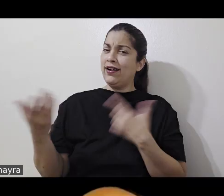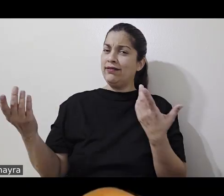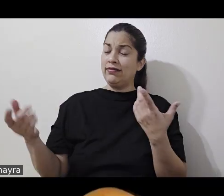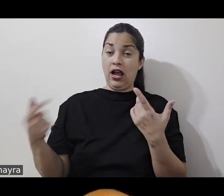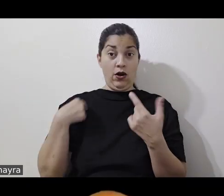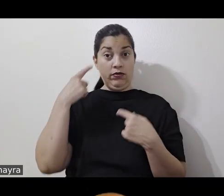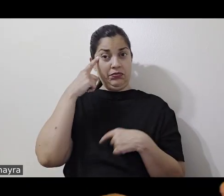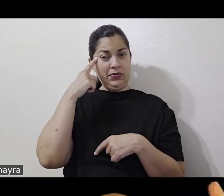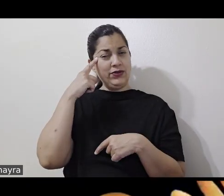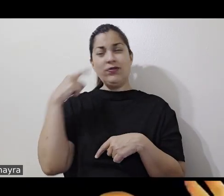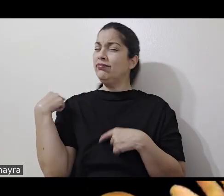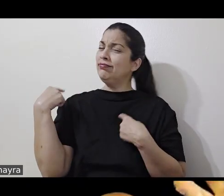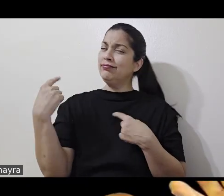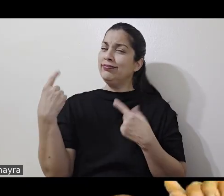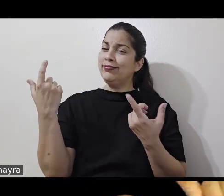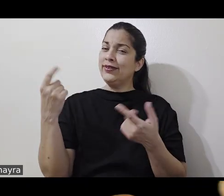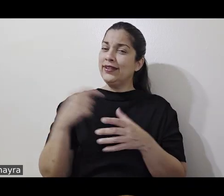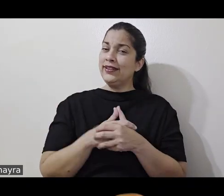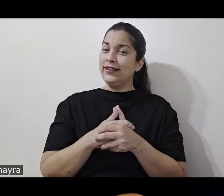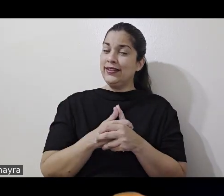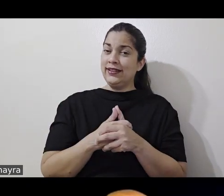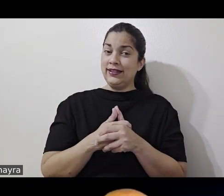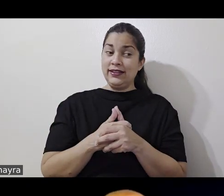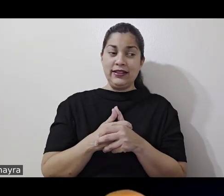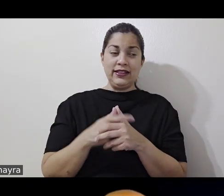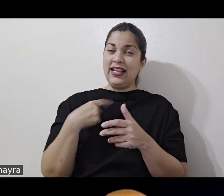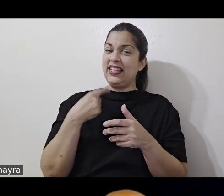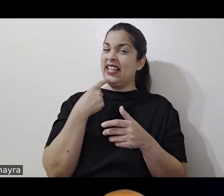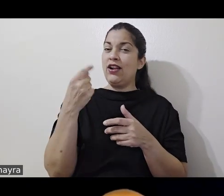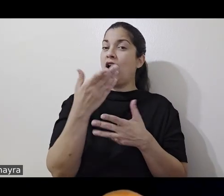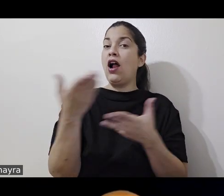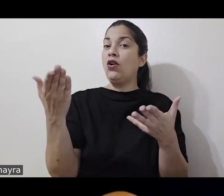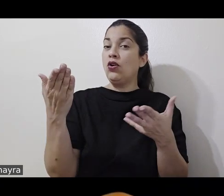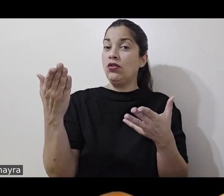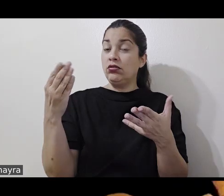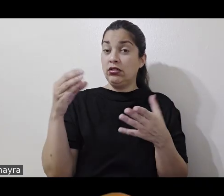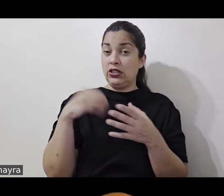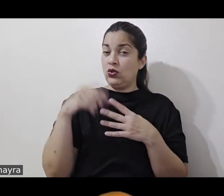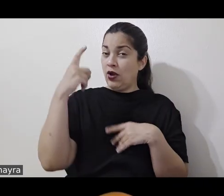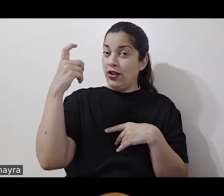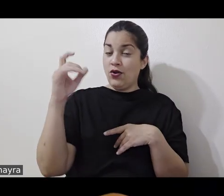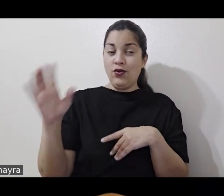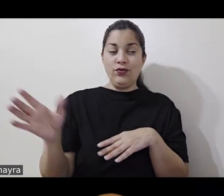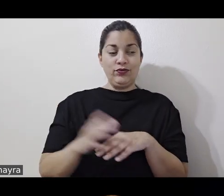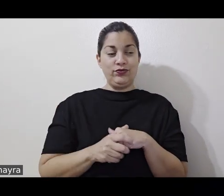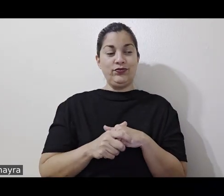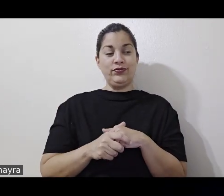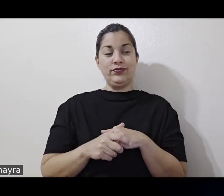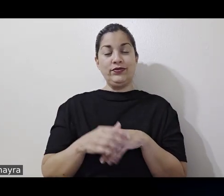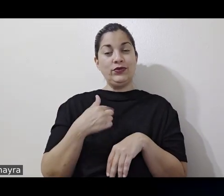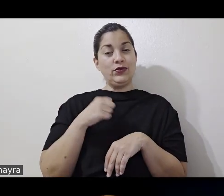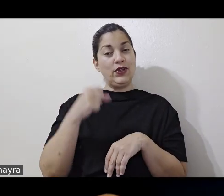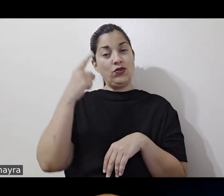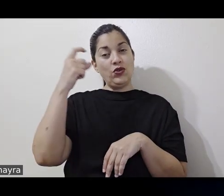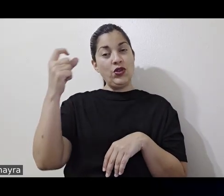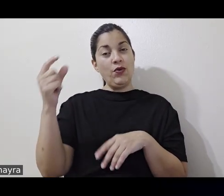ahora pensando, puedo decir, dijeron esto en el sueño. No, Mira, sí. Yo he tenido los dos. Yo he soñado